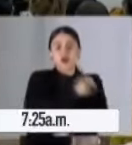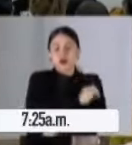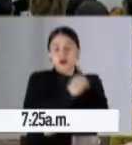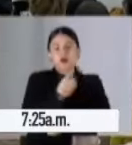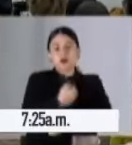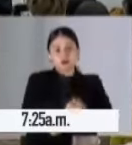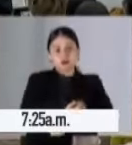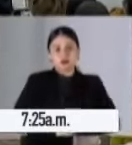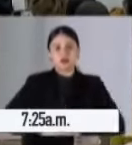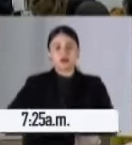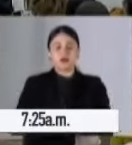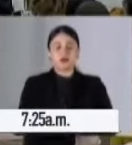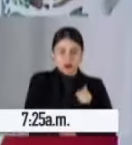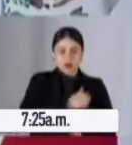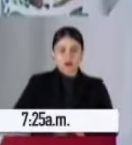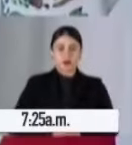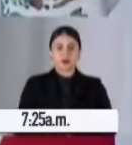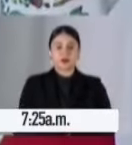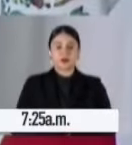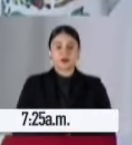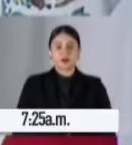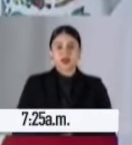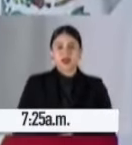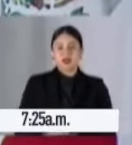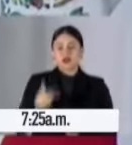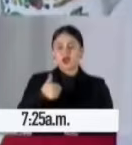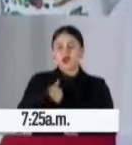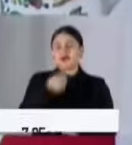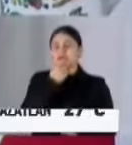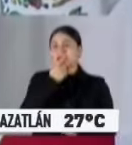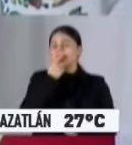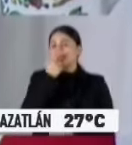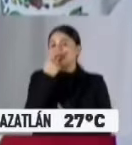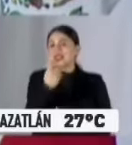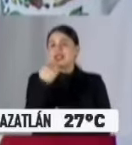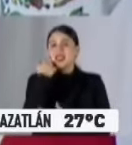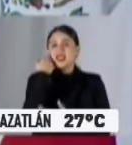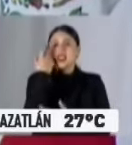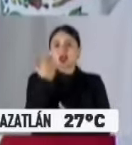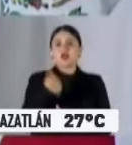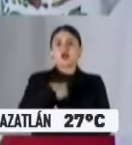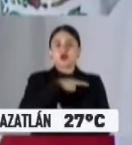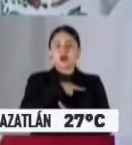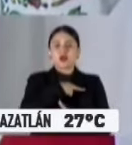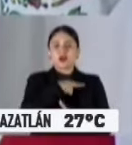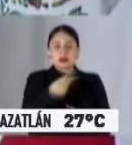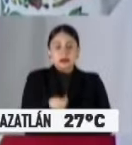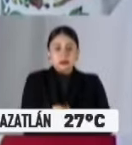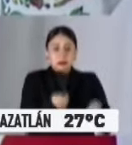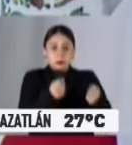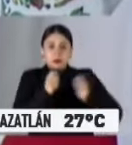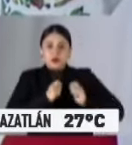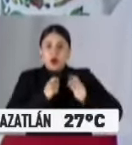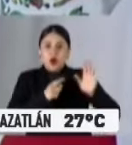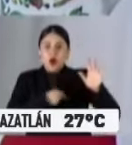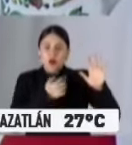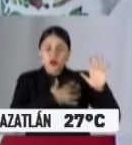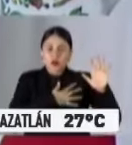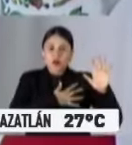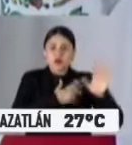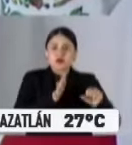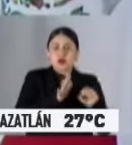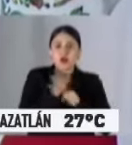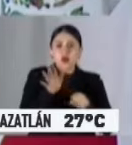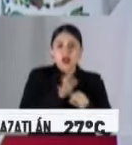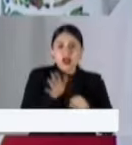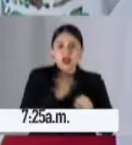al concluir su participación como el delegado de gobernación en el estado de Sonora, indicó que le quedaban 4 años de labores a Lamarque